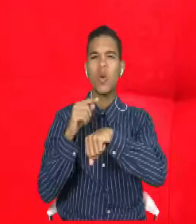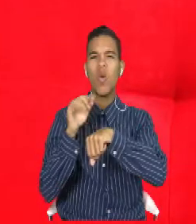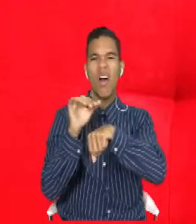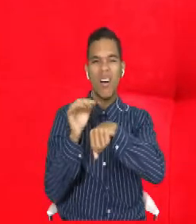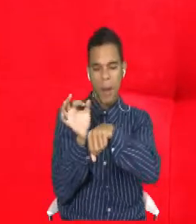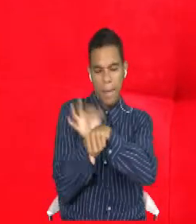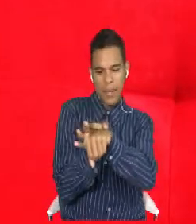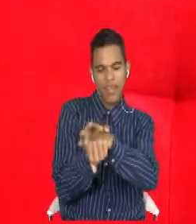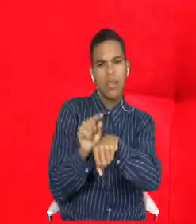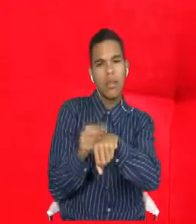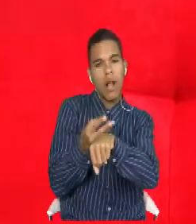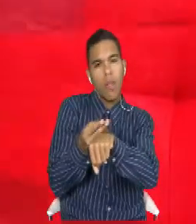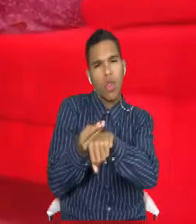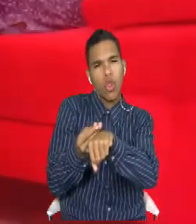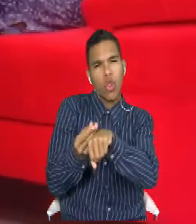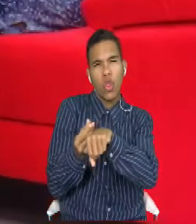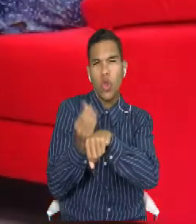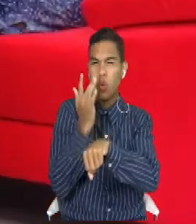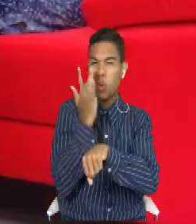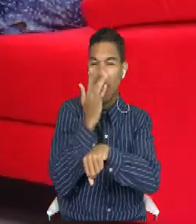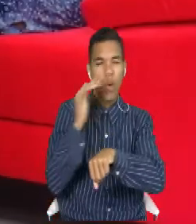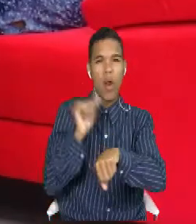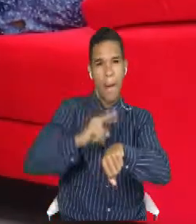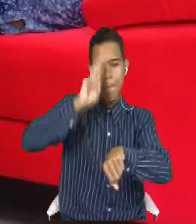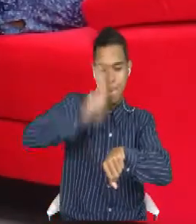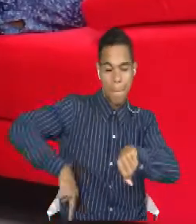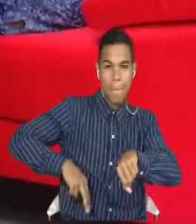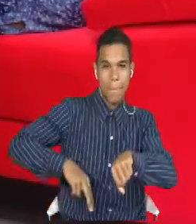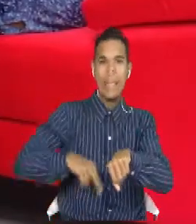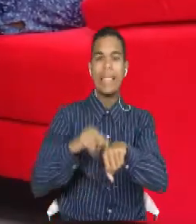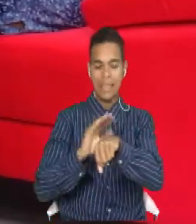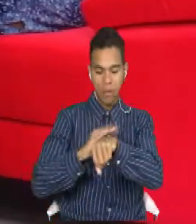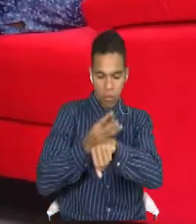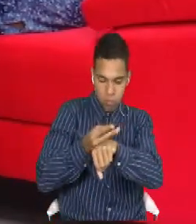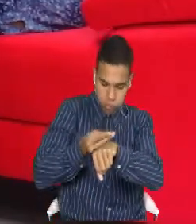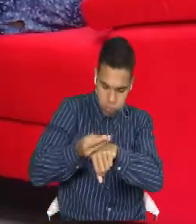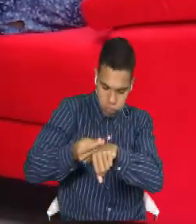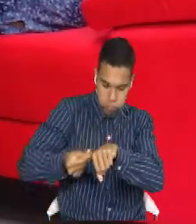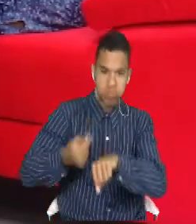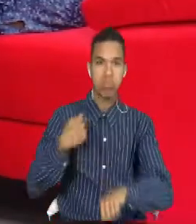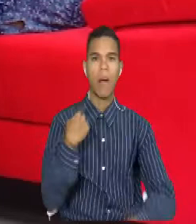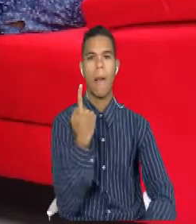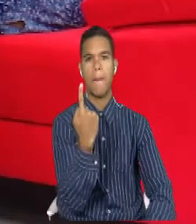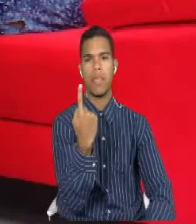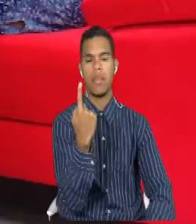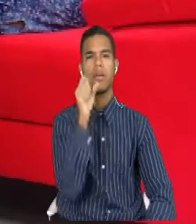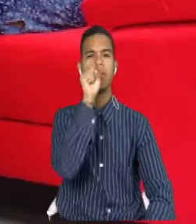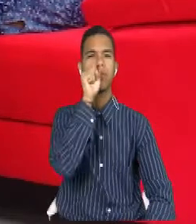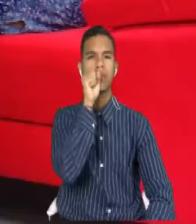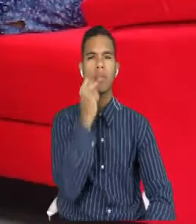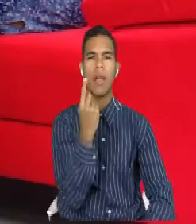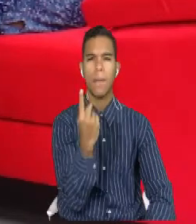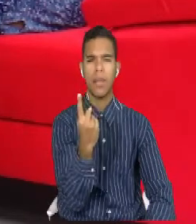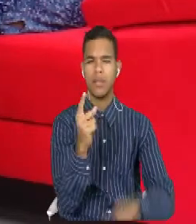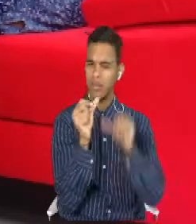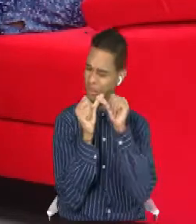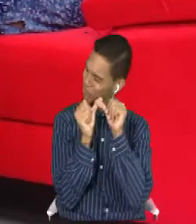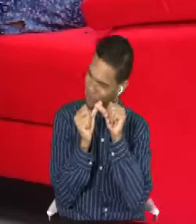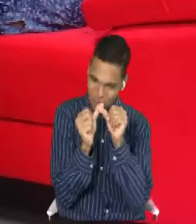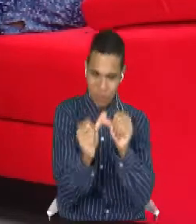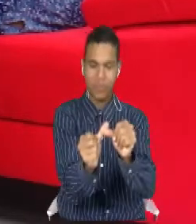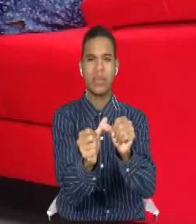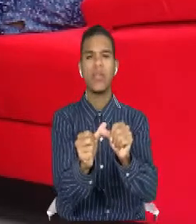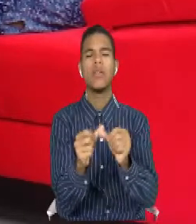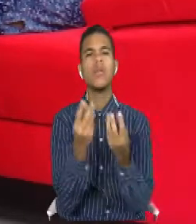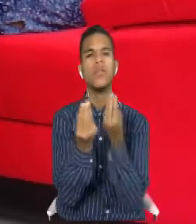sobre lo que nos decía del esmalte que duraba mucho tiempo, pues quiero contarles que somos los únicos en la ciudad que tenemos el semipermanente, que se hace con